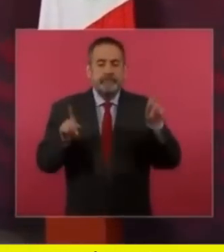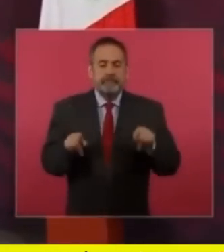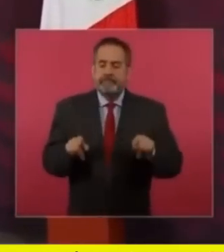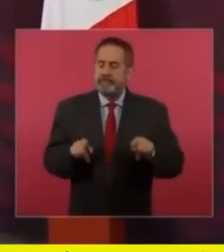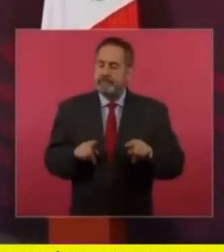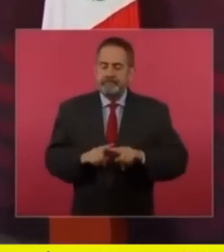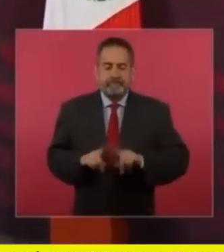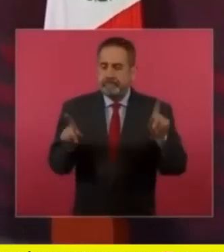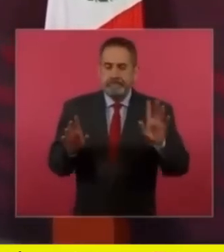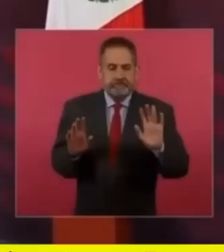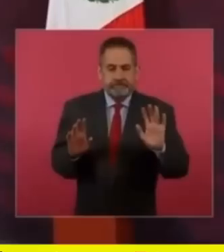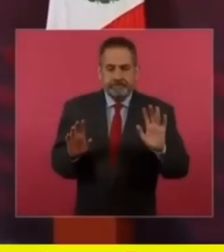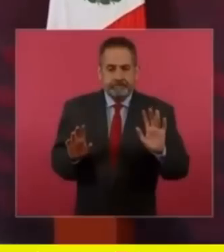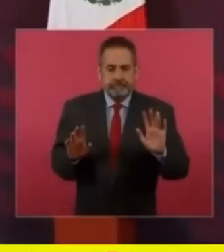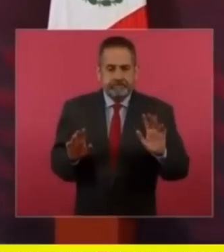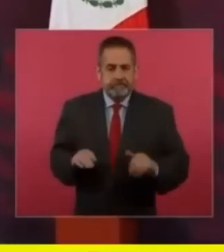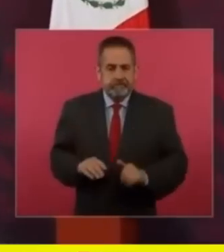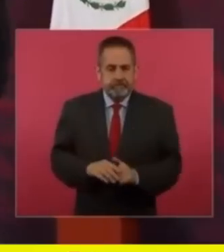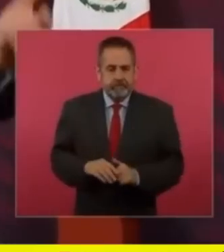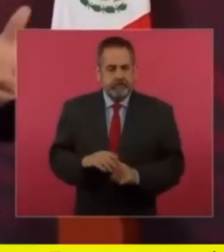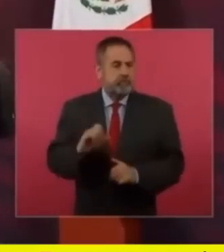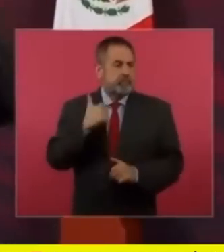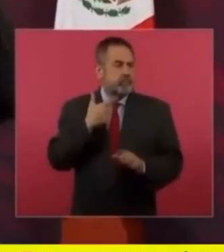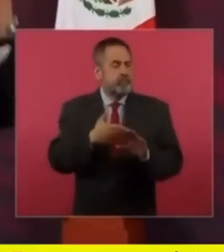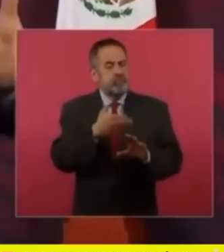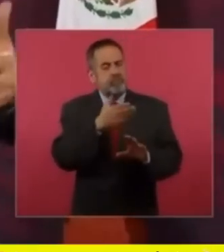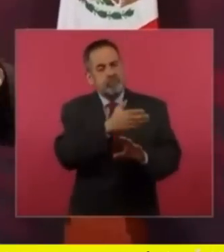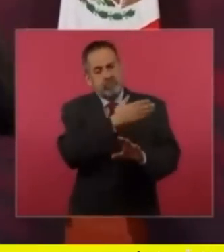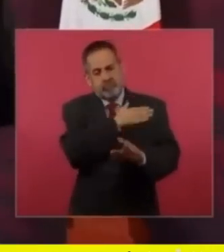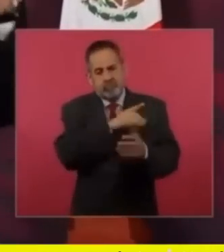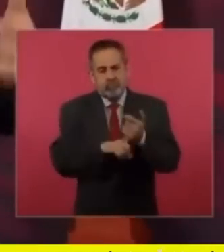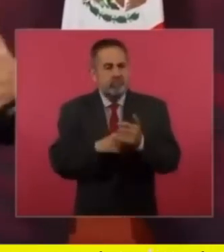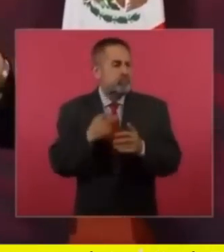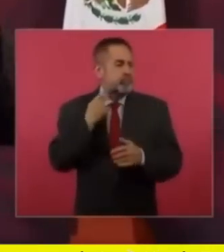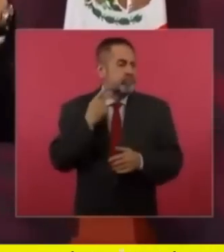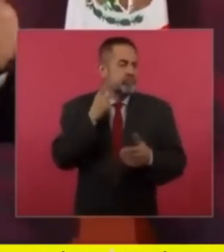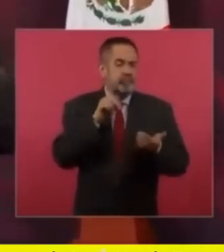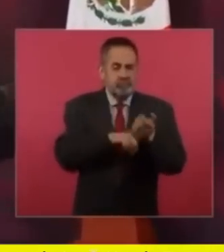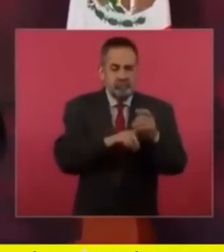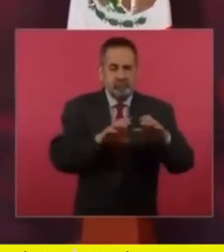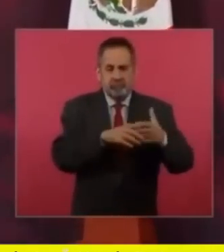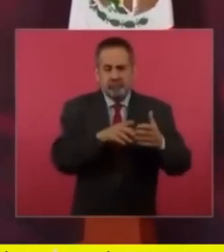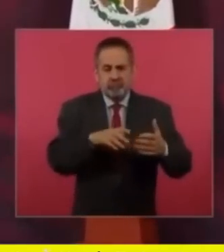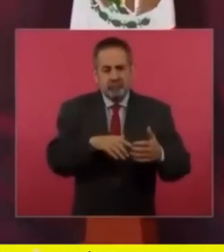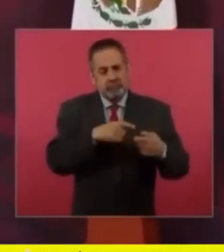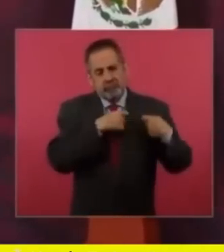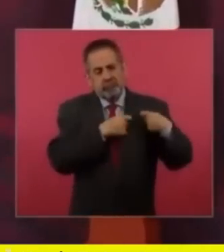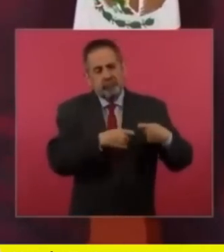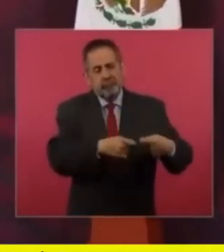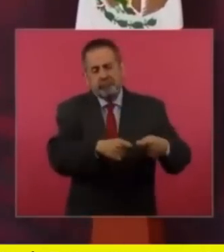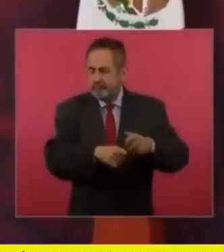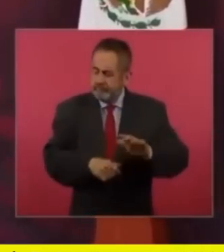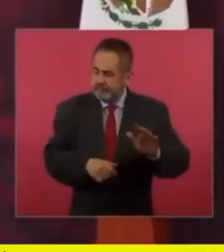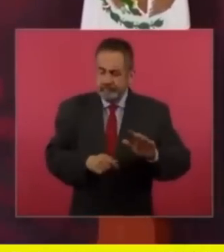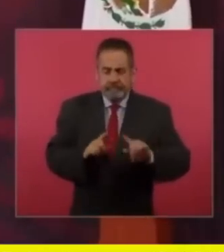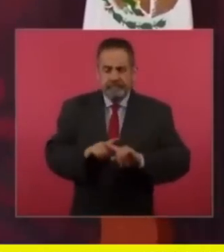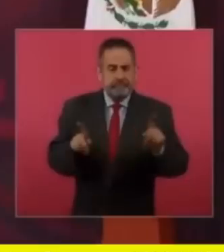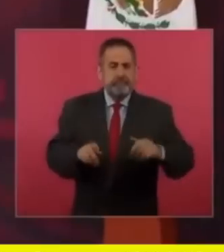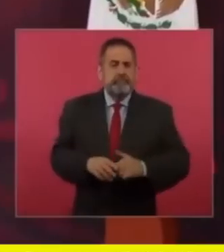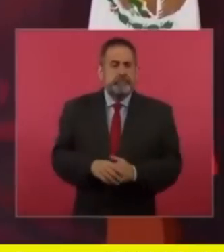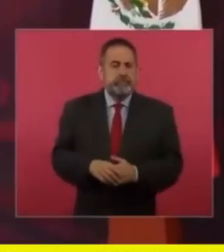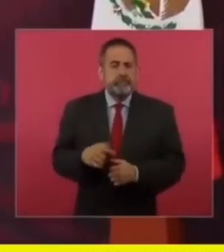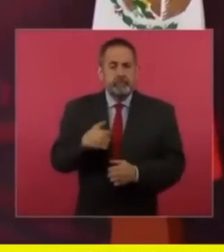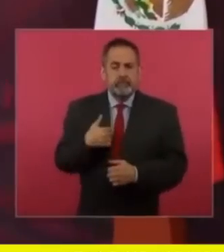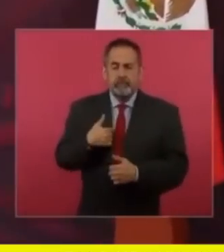muy distinta a otros, ¿no?, políticos tradicionales. Entonces tengo